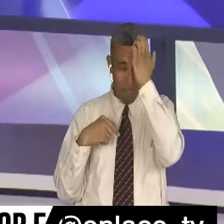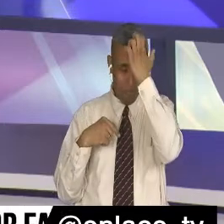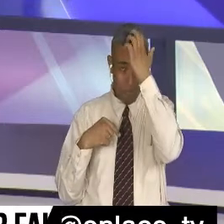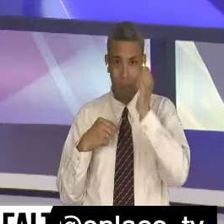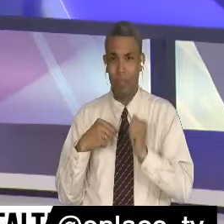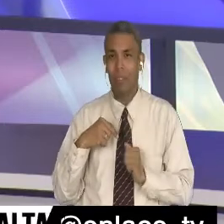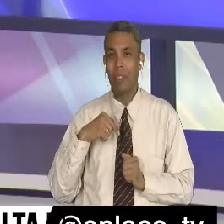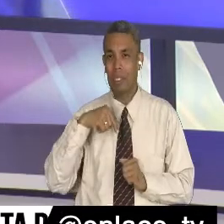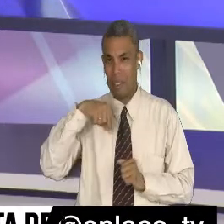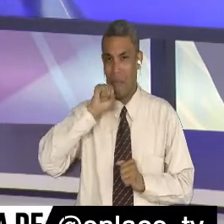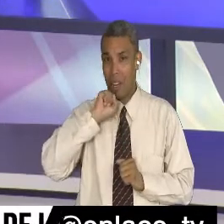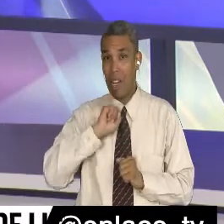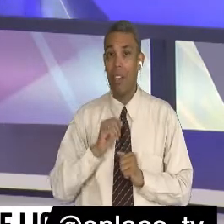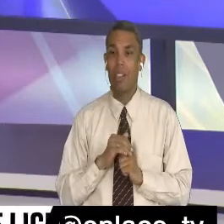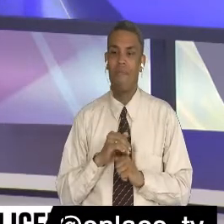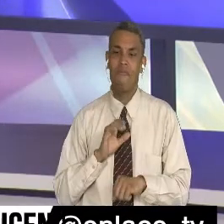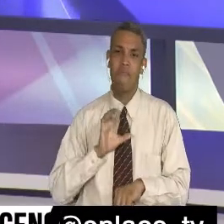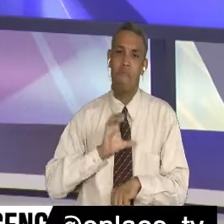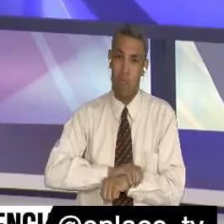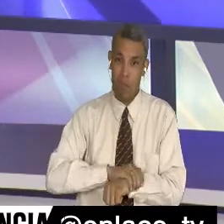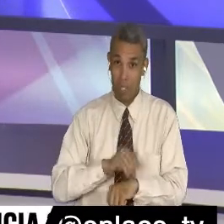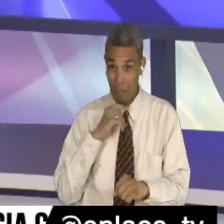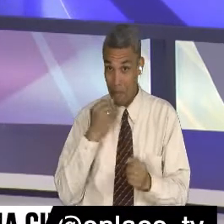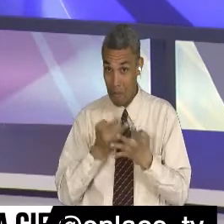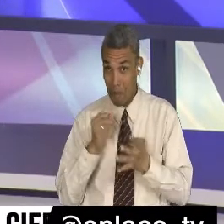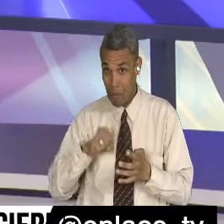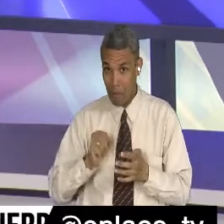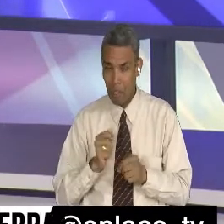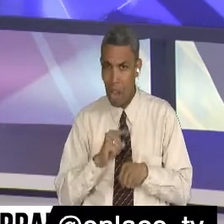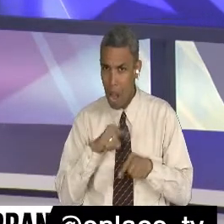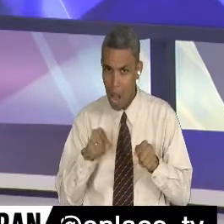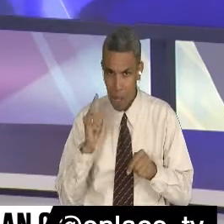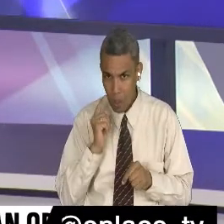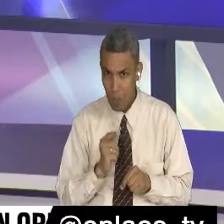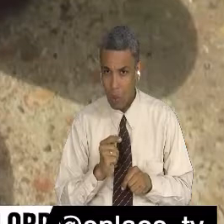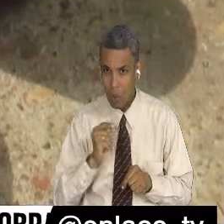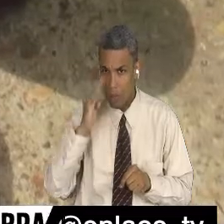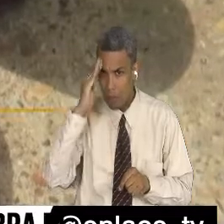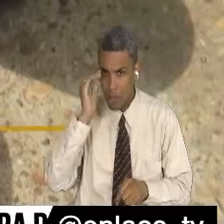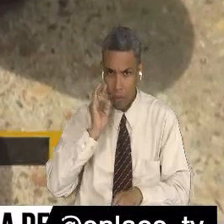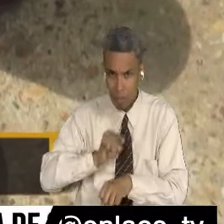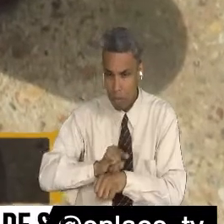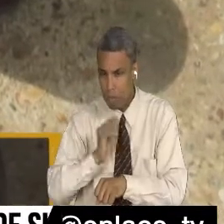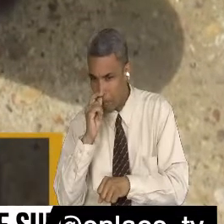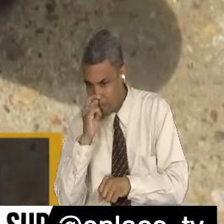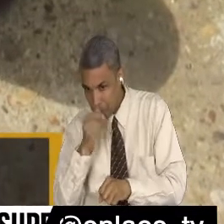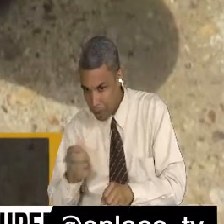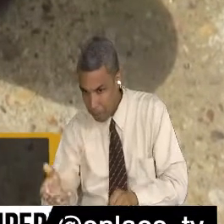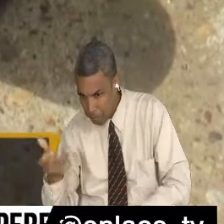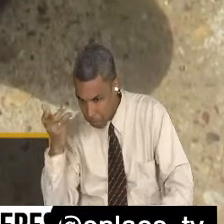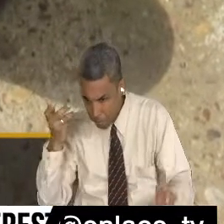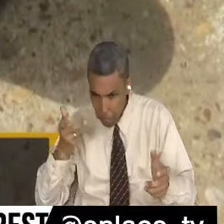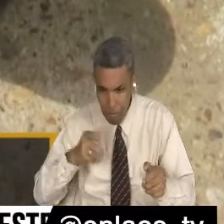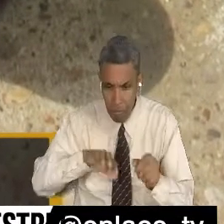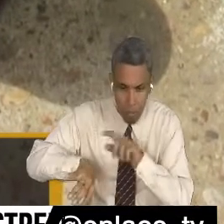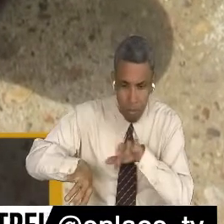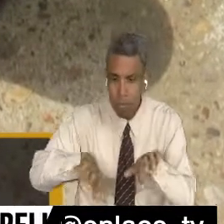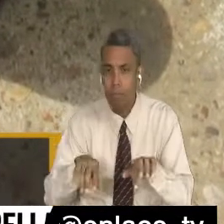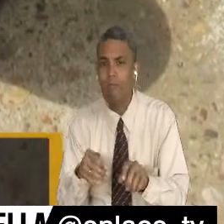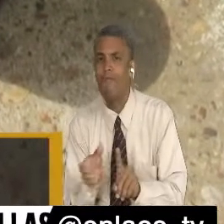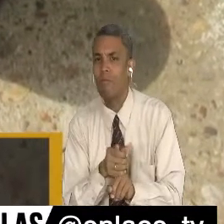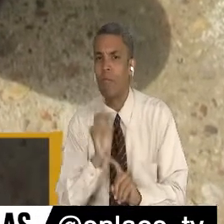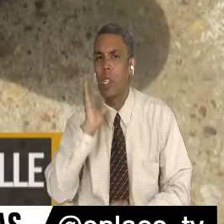según las autoridades, han sido ingresados a la estación en caletas durante las visitas. En estas caletas hechas en recipientes plásticos